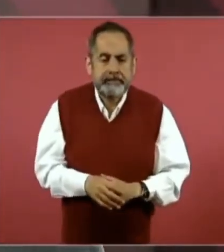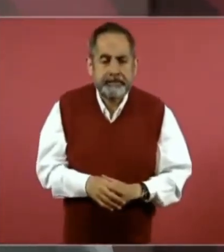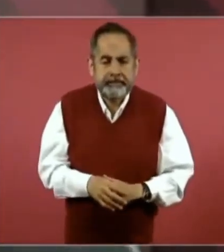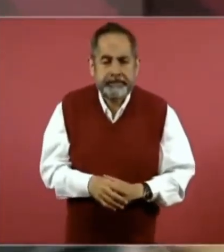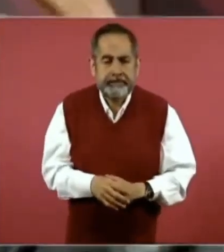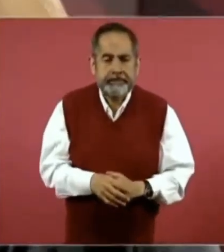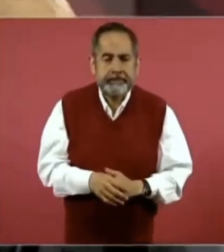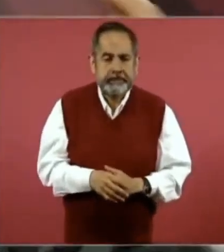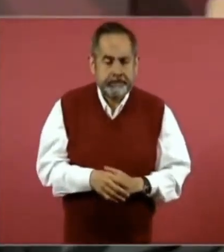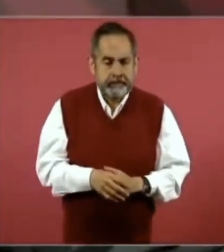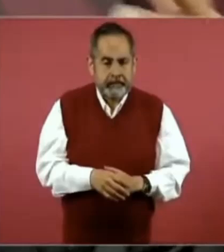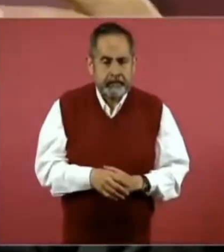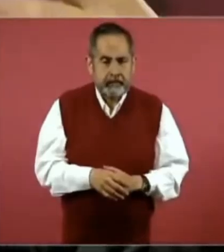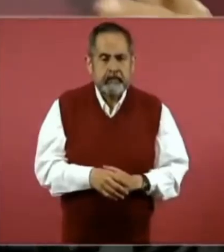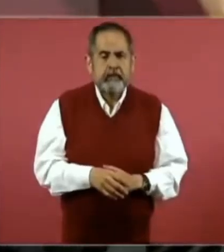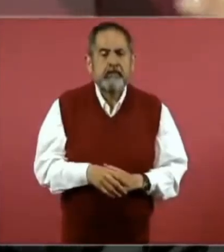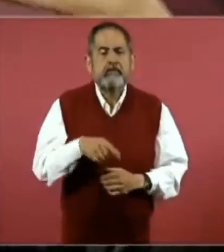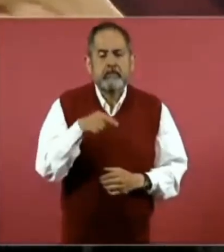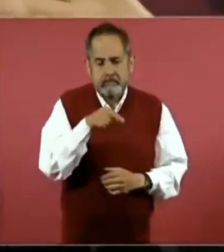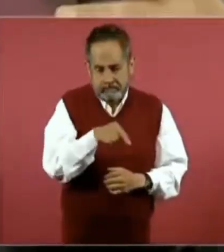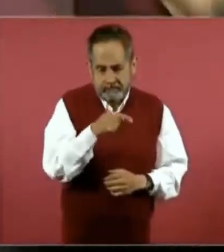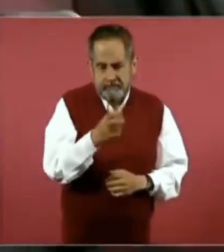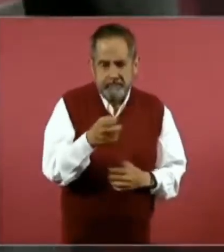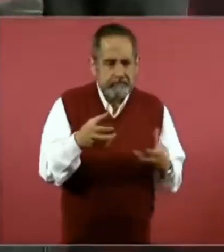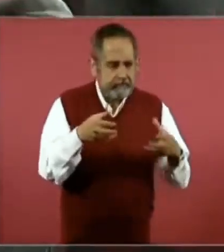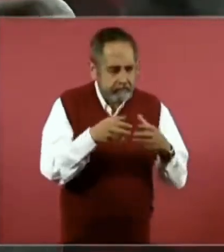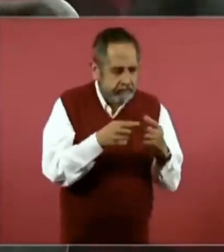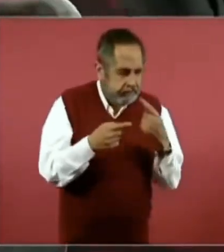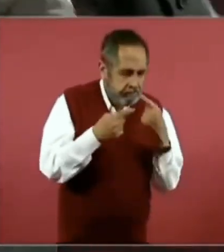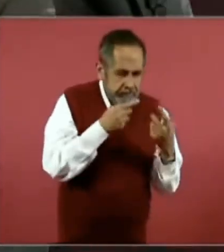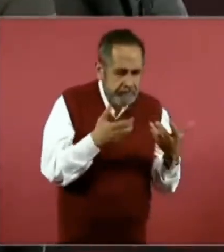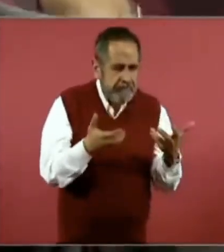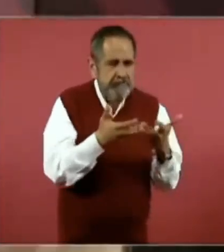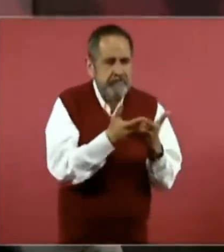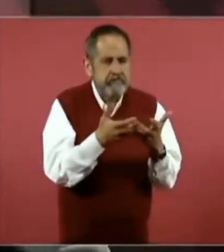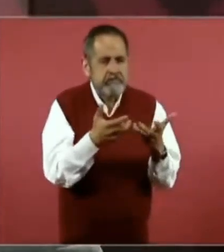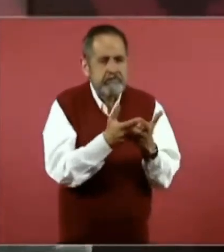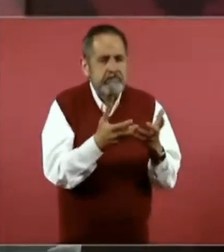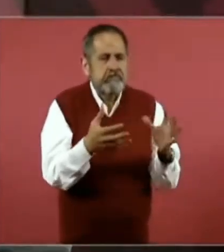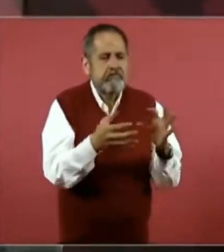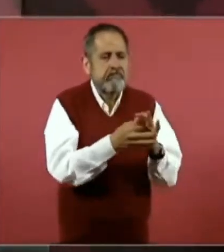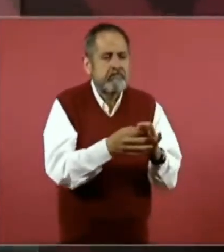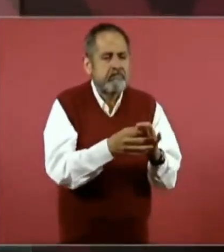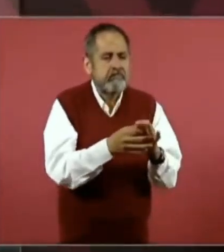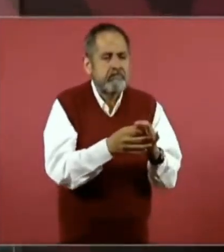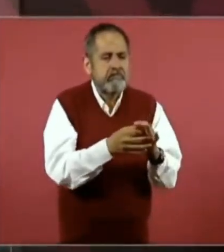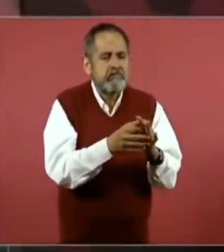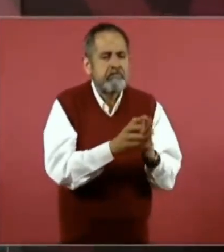que se empieza a conformar lo que llamamos el PRIAN,